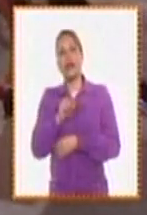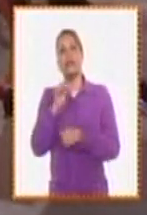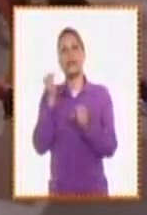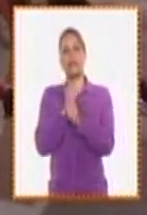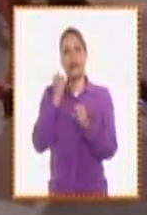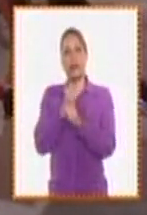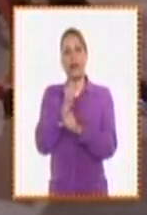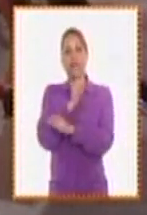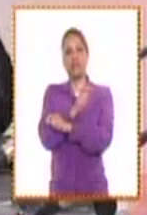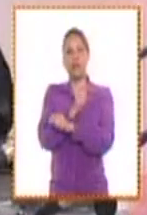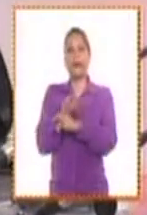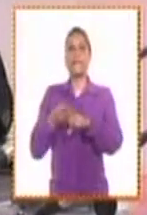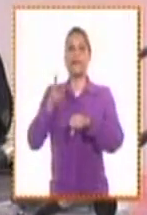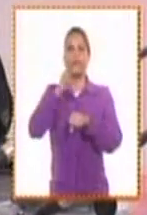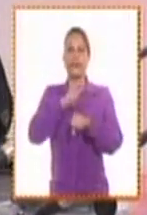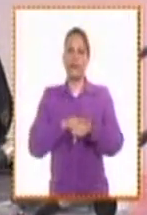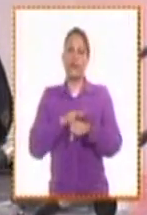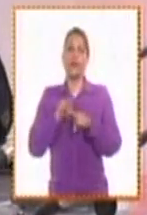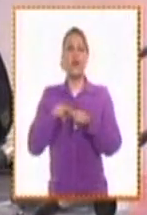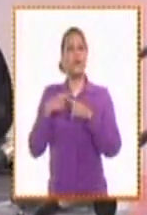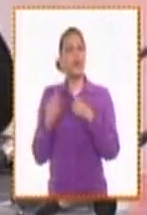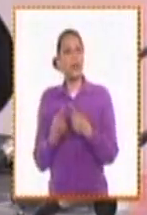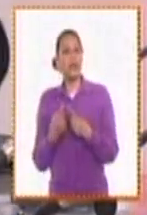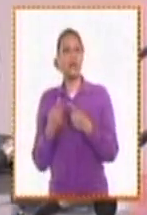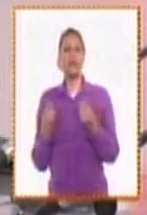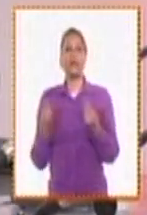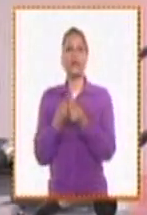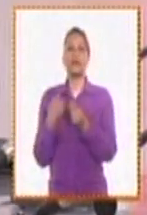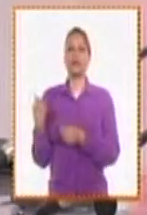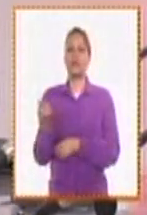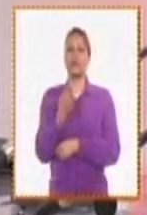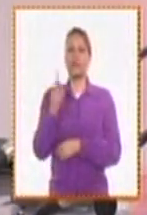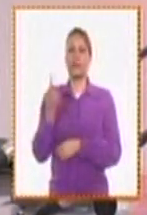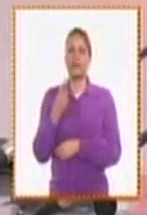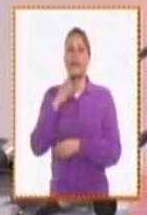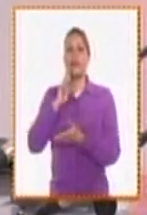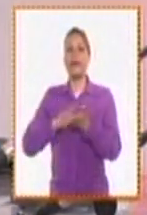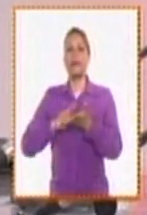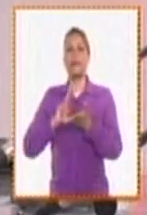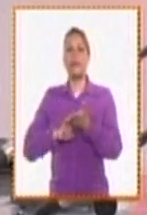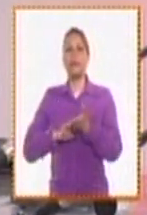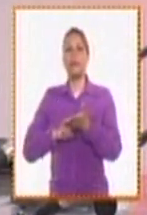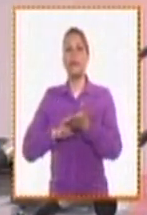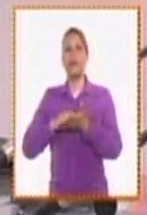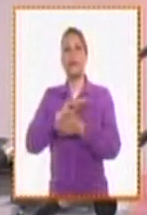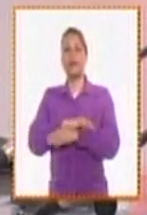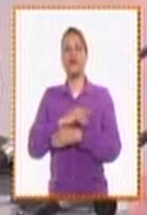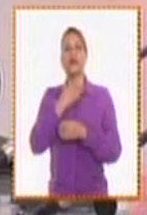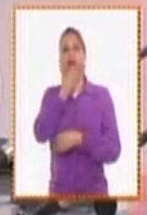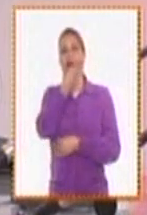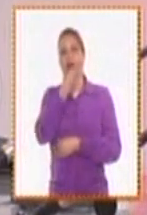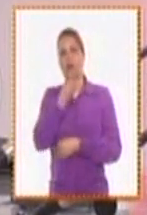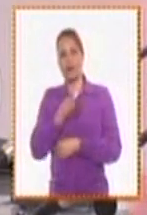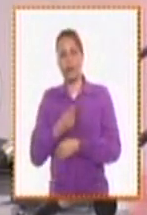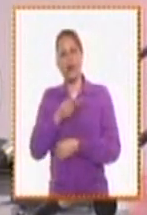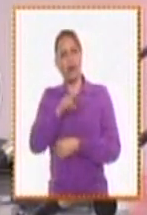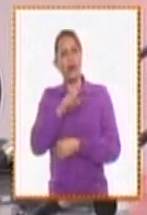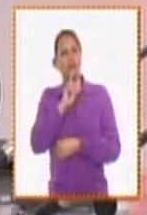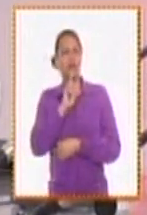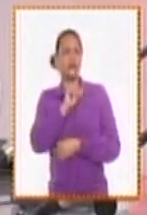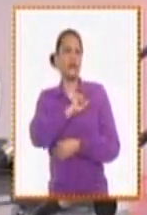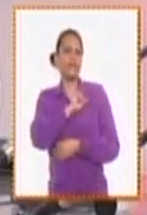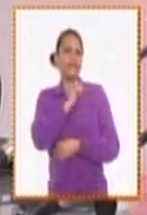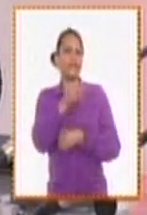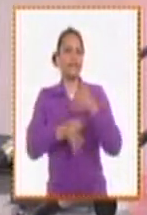trabajo preventivo. Por eso, como decíamos, está con nosotros Yailiel, quien es miembro del Buró Nacional de la Juventud, y me gustaría hablar precisamente